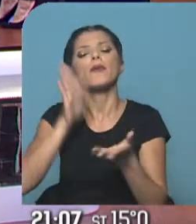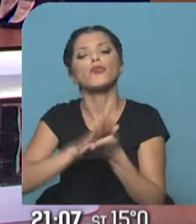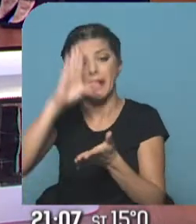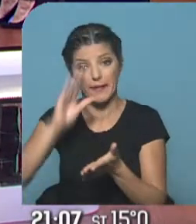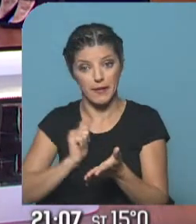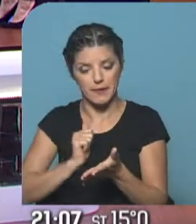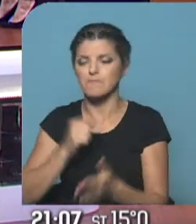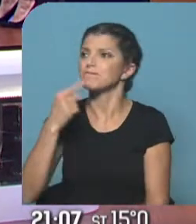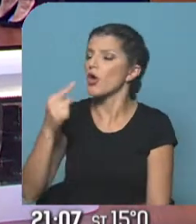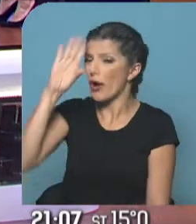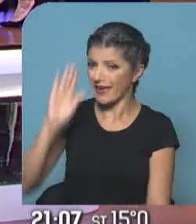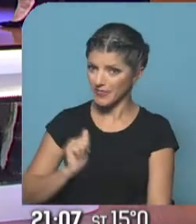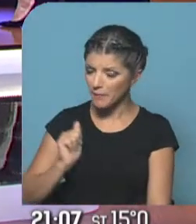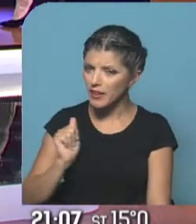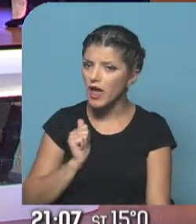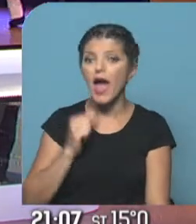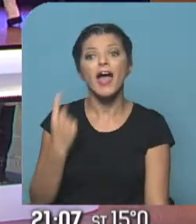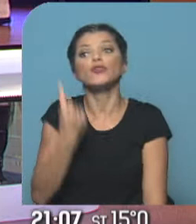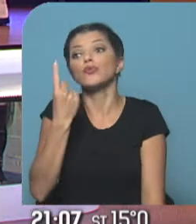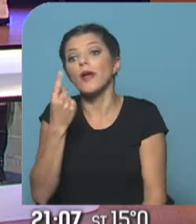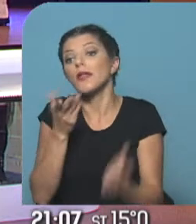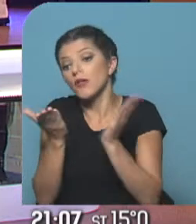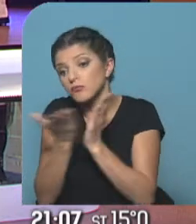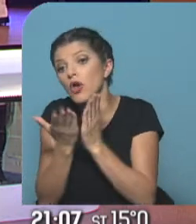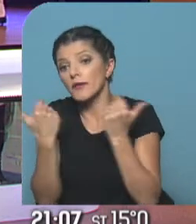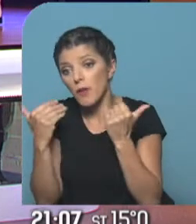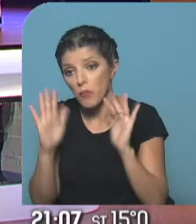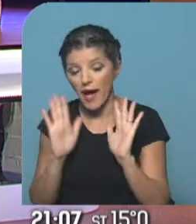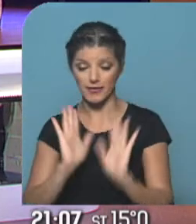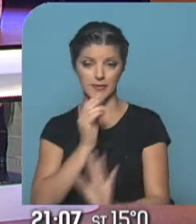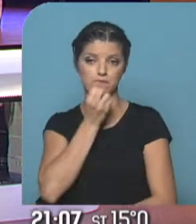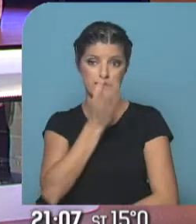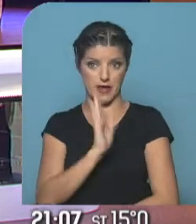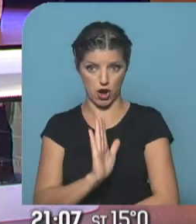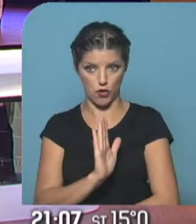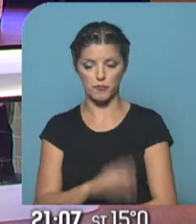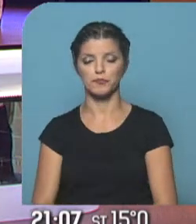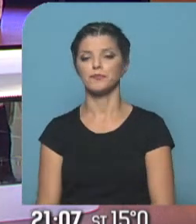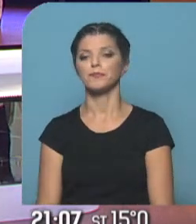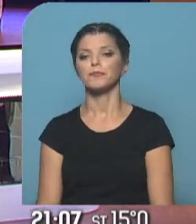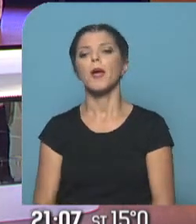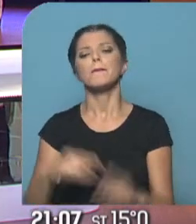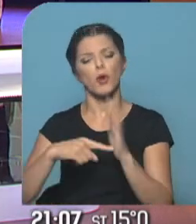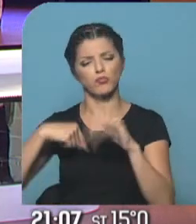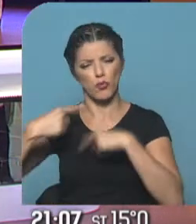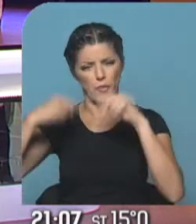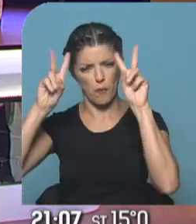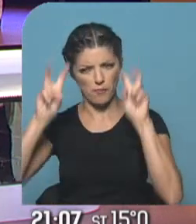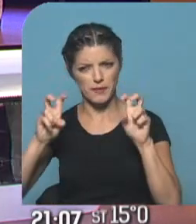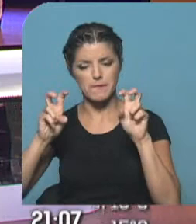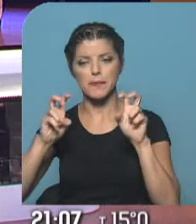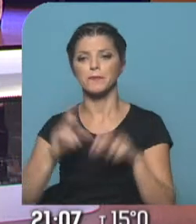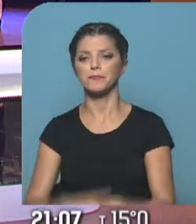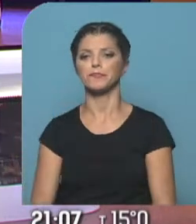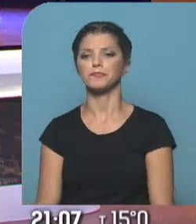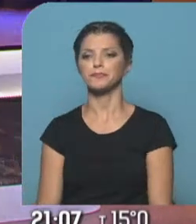gendarmería es una de las tantas hipótesis. Esto fue lo que ha dicho. Pero vamos a seguir hablando sobre el tema Santiago Maldonado. Y en este caso, para lo que